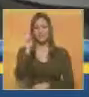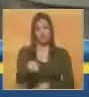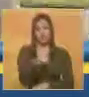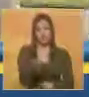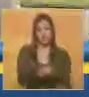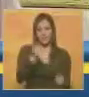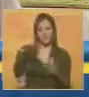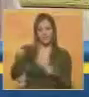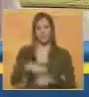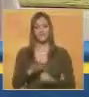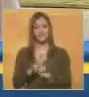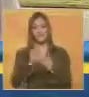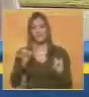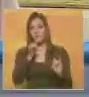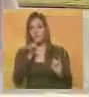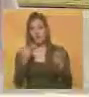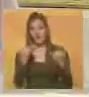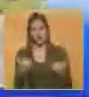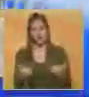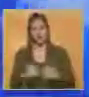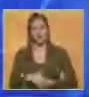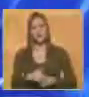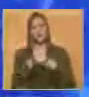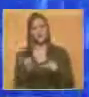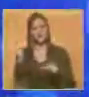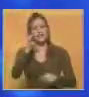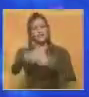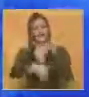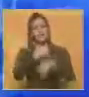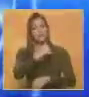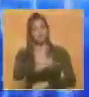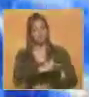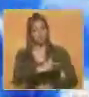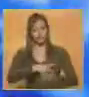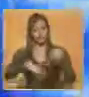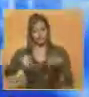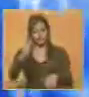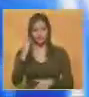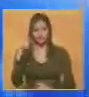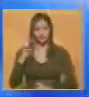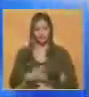traslado. Este es todo el reporte que tenemos hasta el momento. Continúen con más de la emisión meridiana de su noticiero Venevisión.